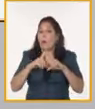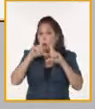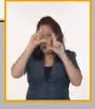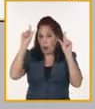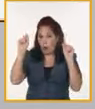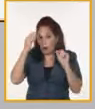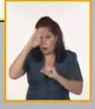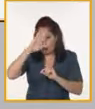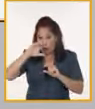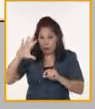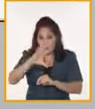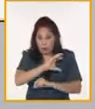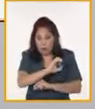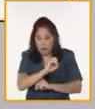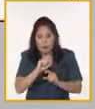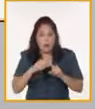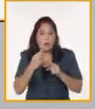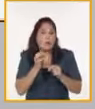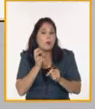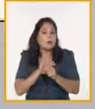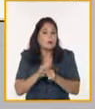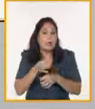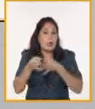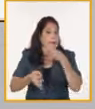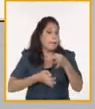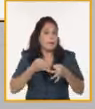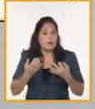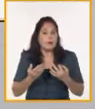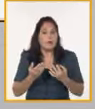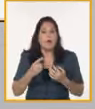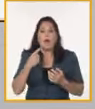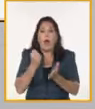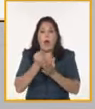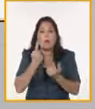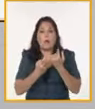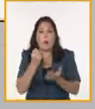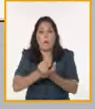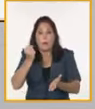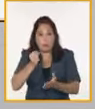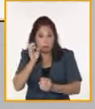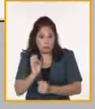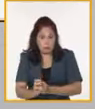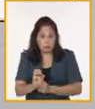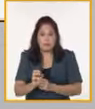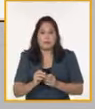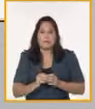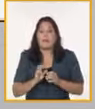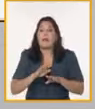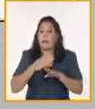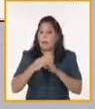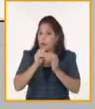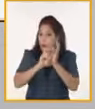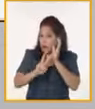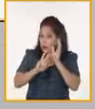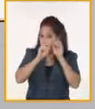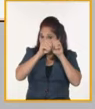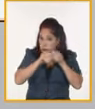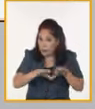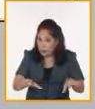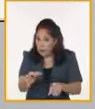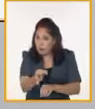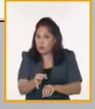qu yo expliqué al principio que los niveles de aprobación que hoy son centrales van a desagregarse para que